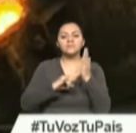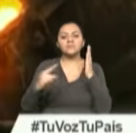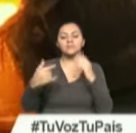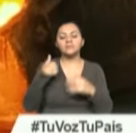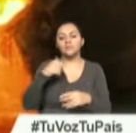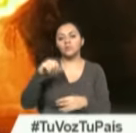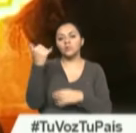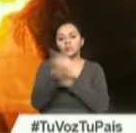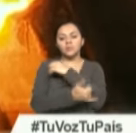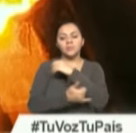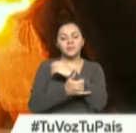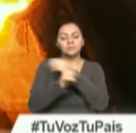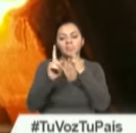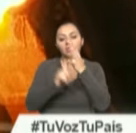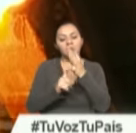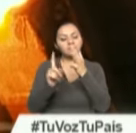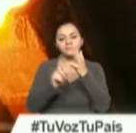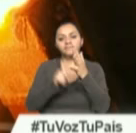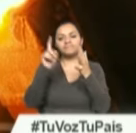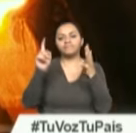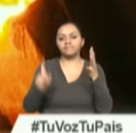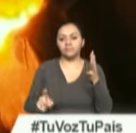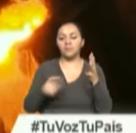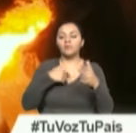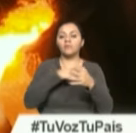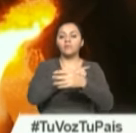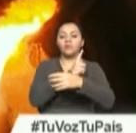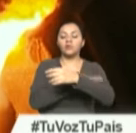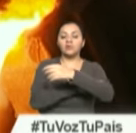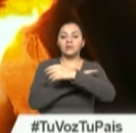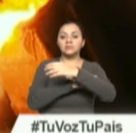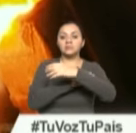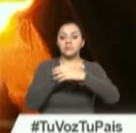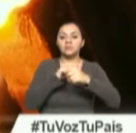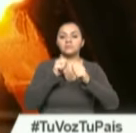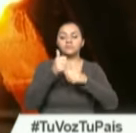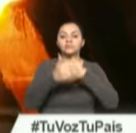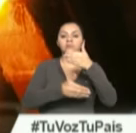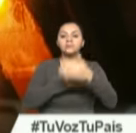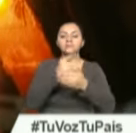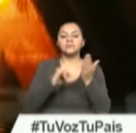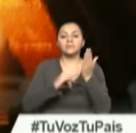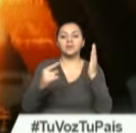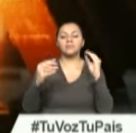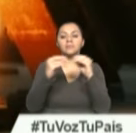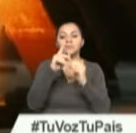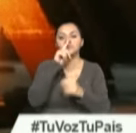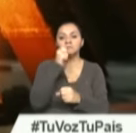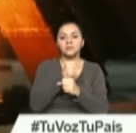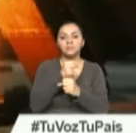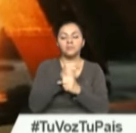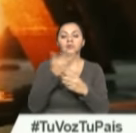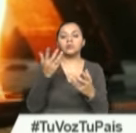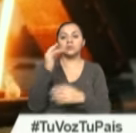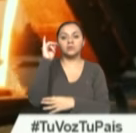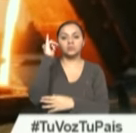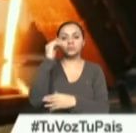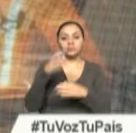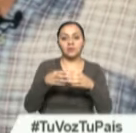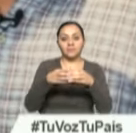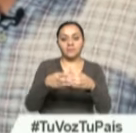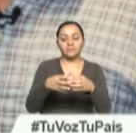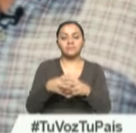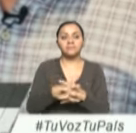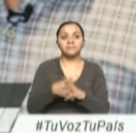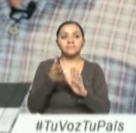otros países, se fortalecen los procesos de transferencia tecnológica y se aseguran fuentes de empleo en las industrias. Por ejemplo,